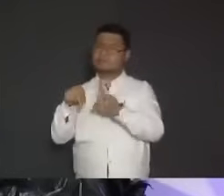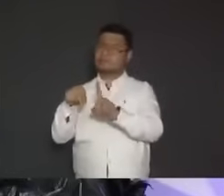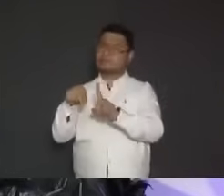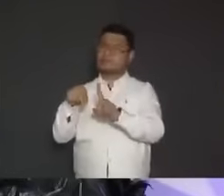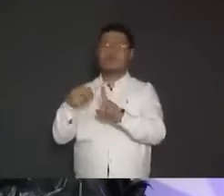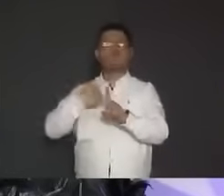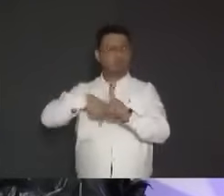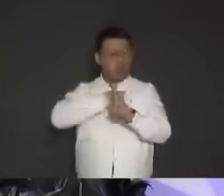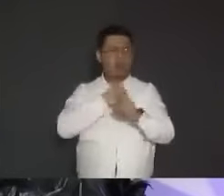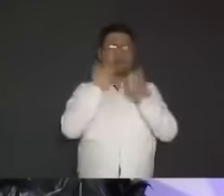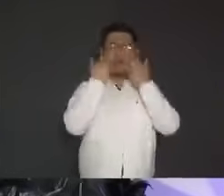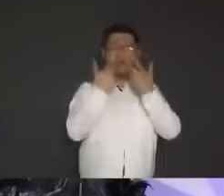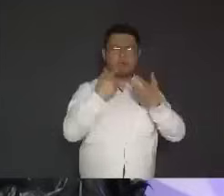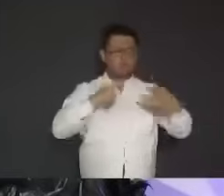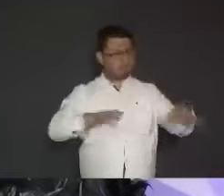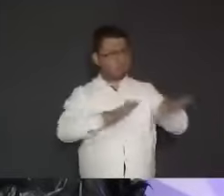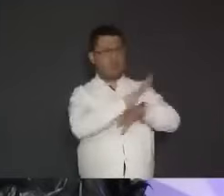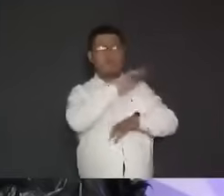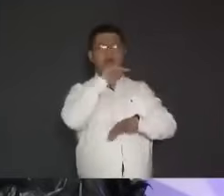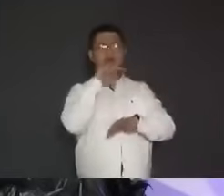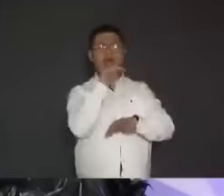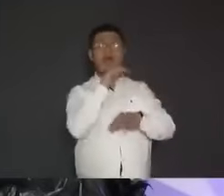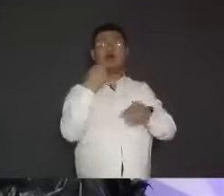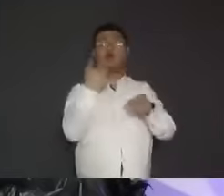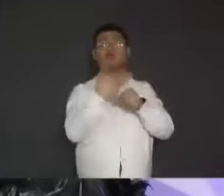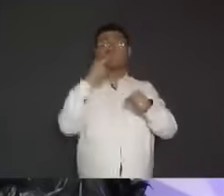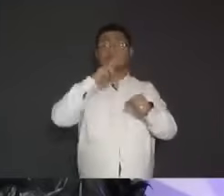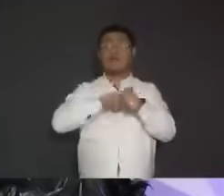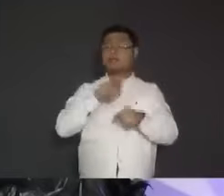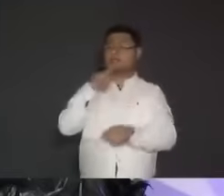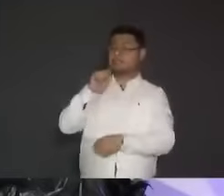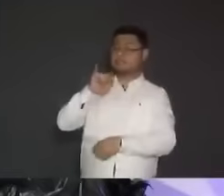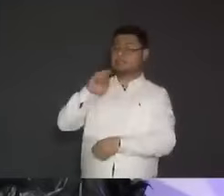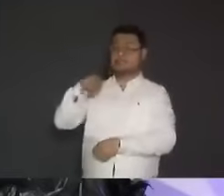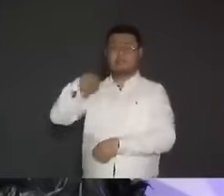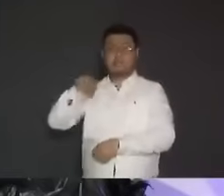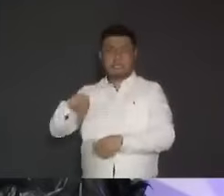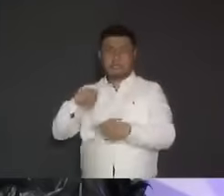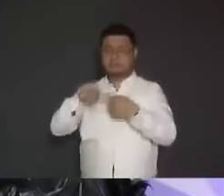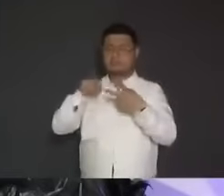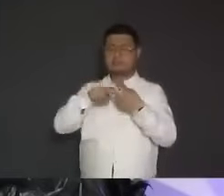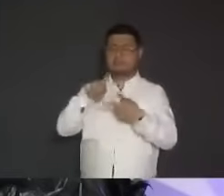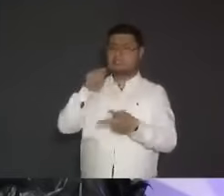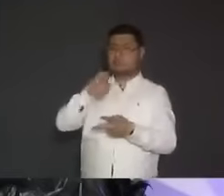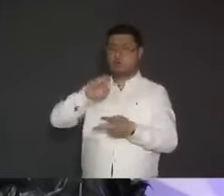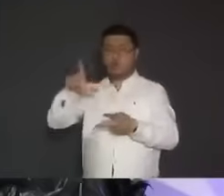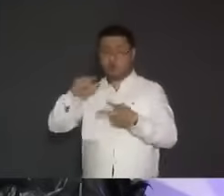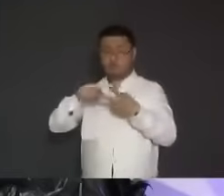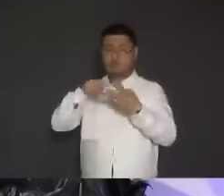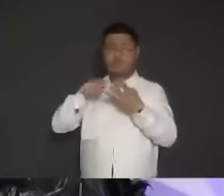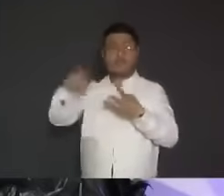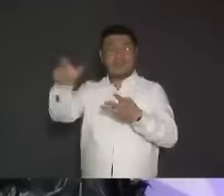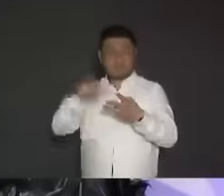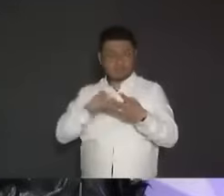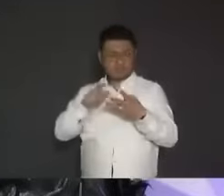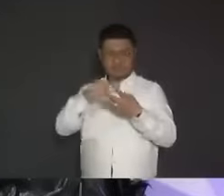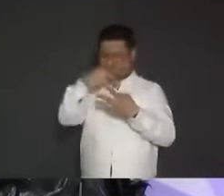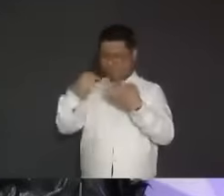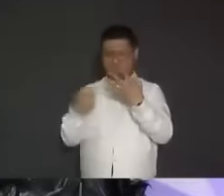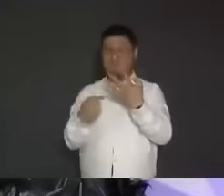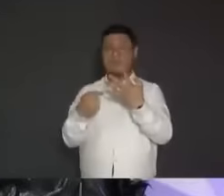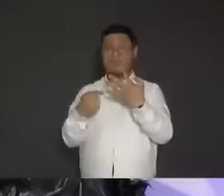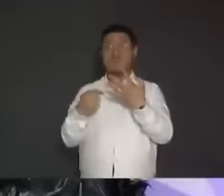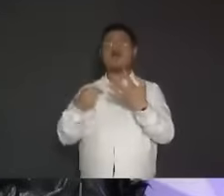los hospitales de Tizimín, Valladolid, Tikul, Tekash y construir un nuevo hospital de segundo nivel que atienda a la